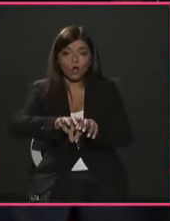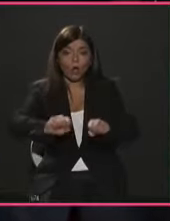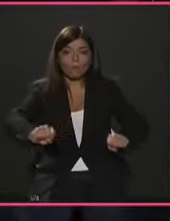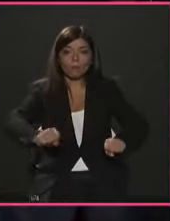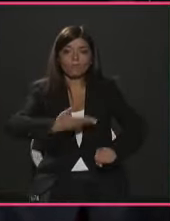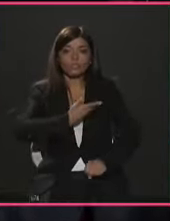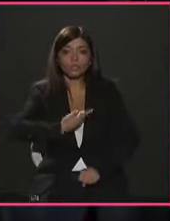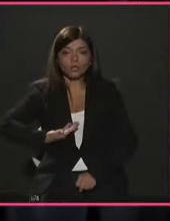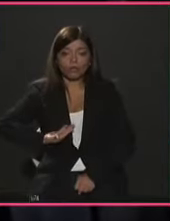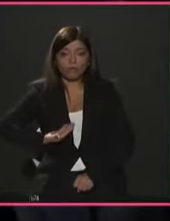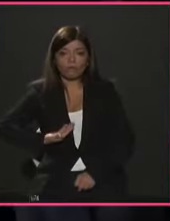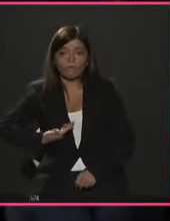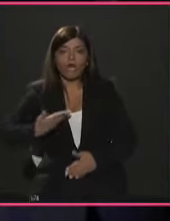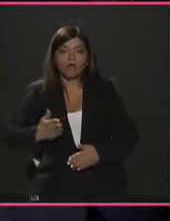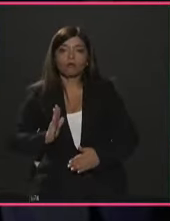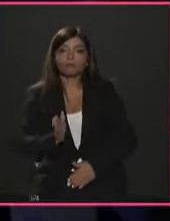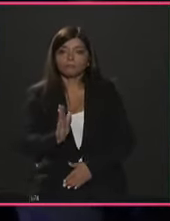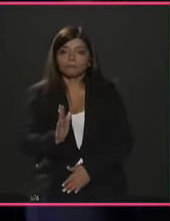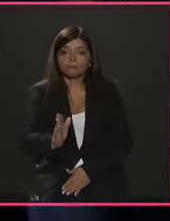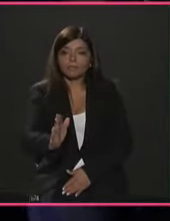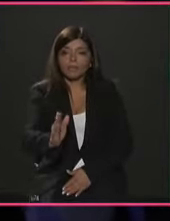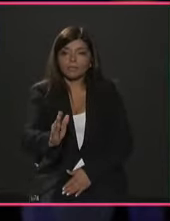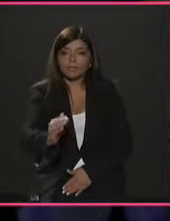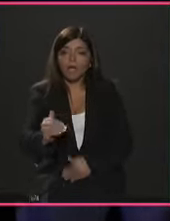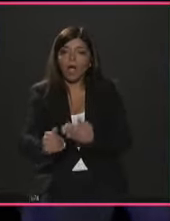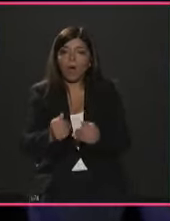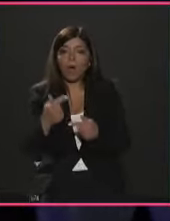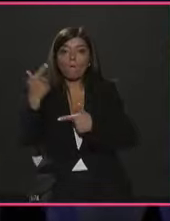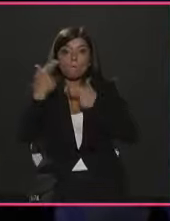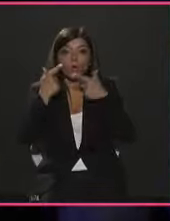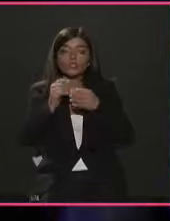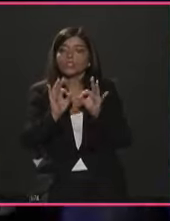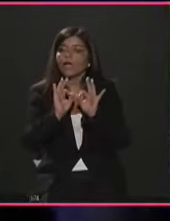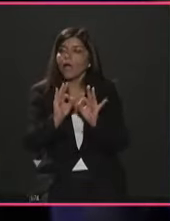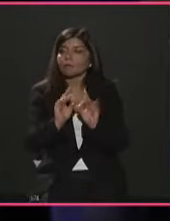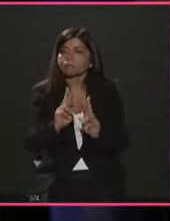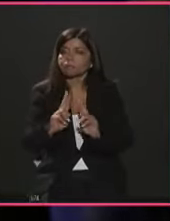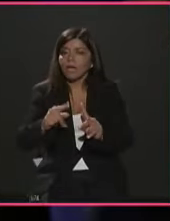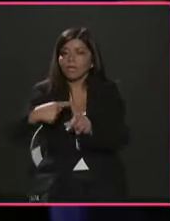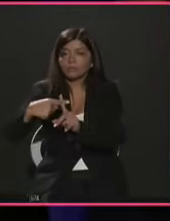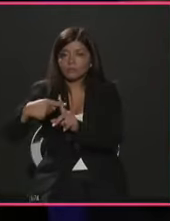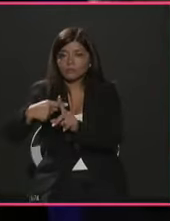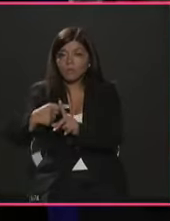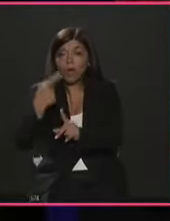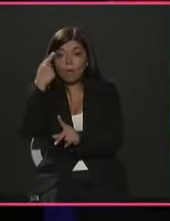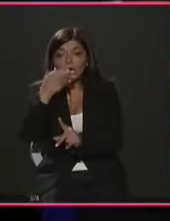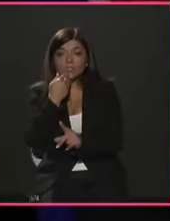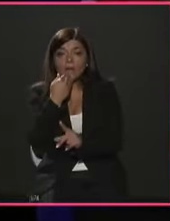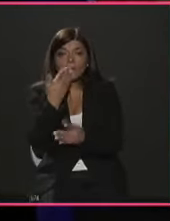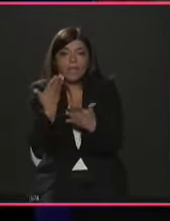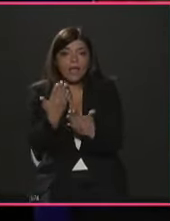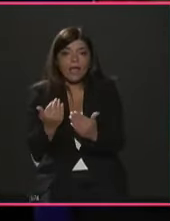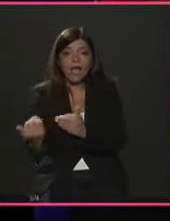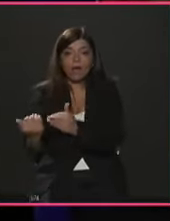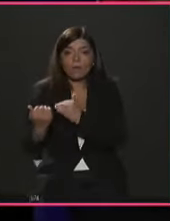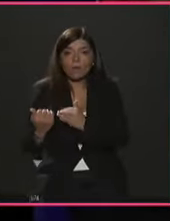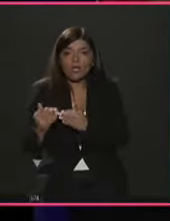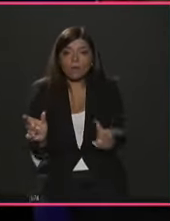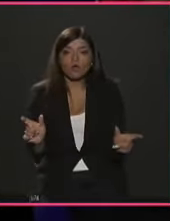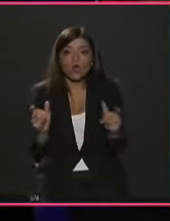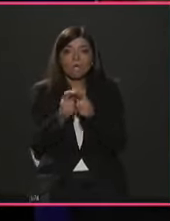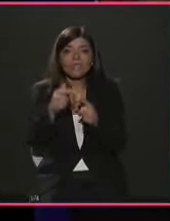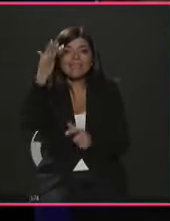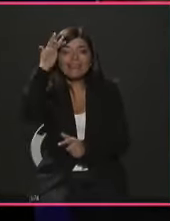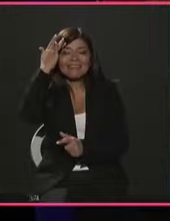gobierno fue mantenerla en el tiempo una política que ha dado muy buenos resultado pero también y esto apoyado por un comité de